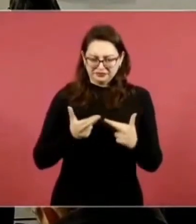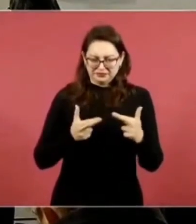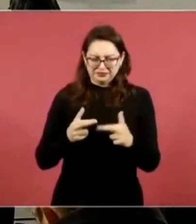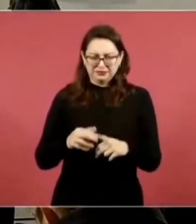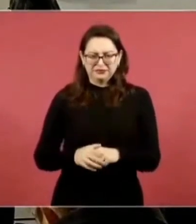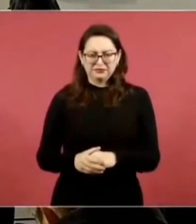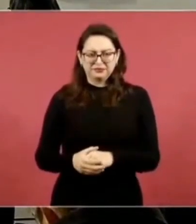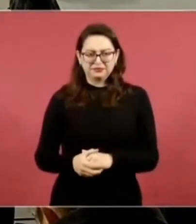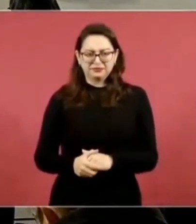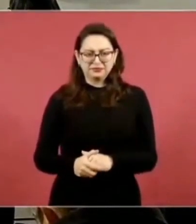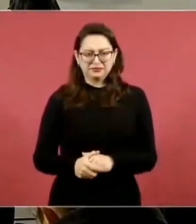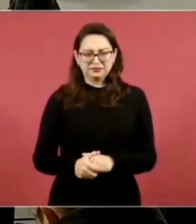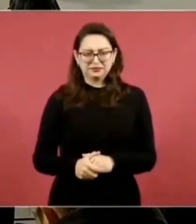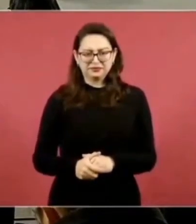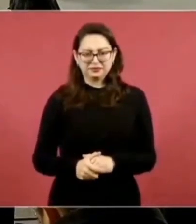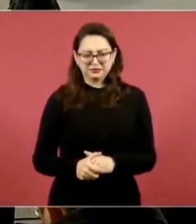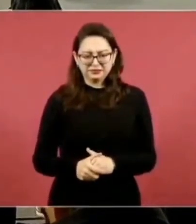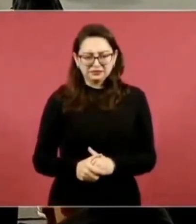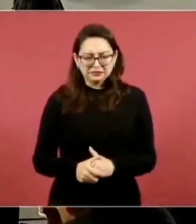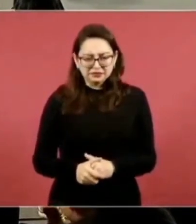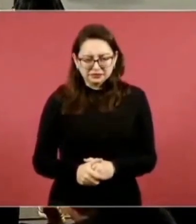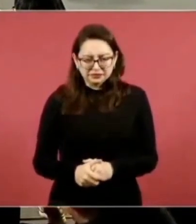La vela.